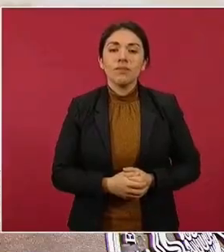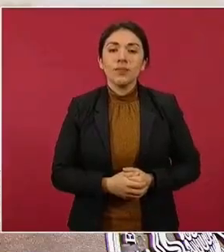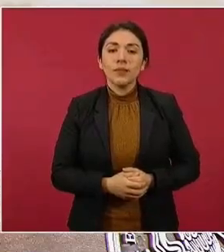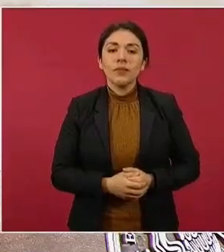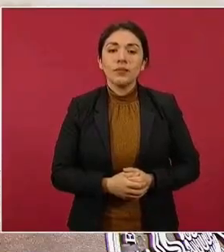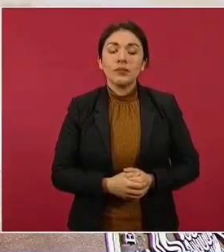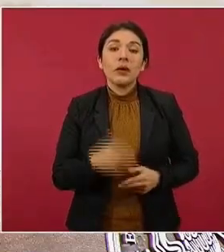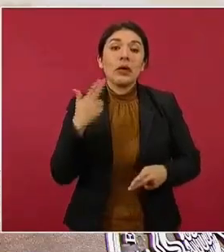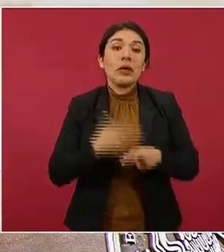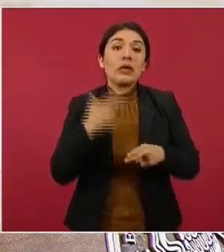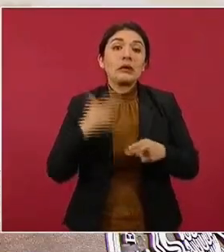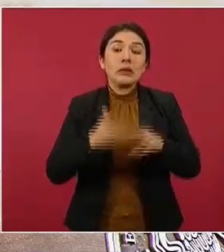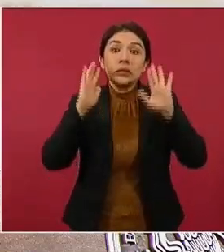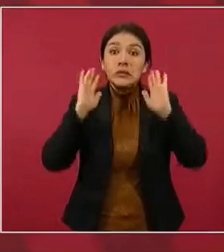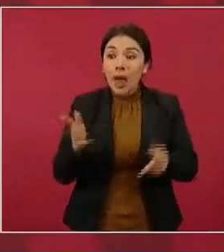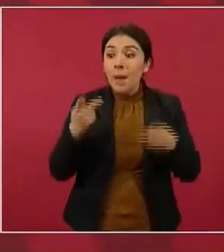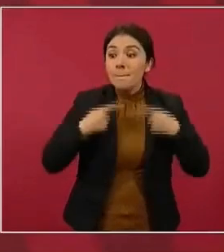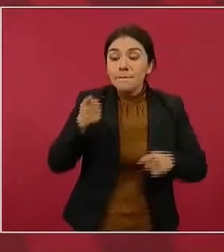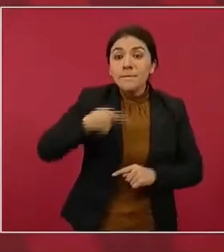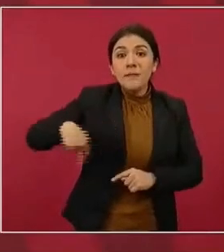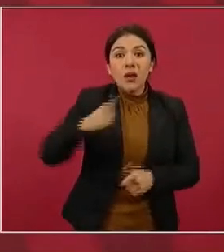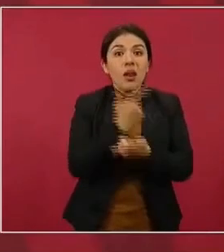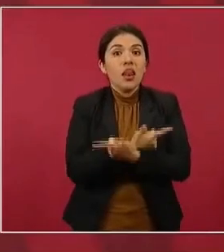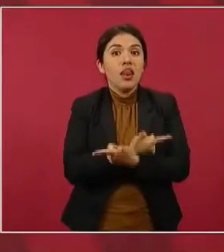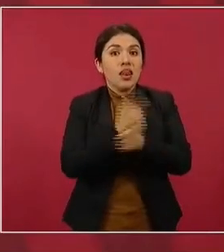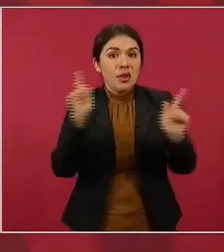hasta liberar. Y no hay influencia